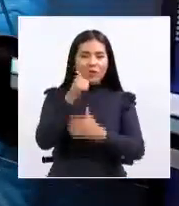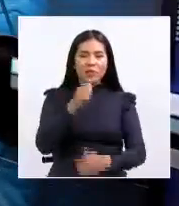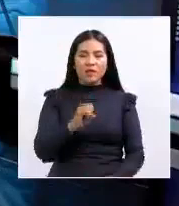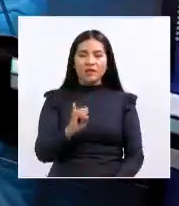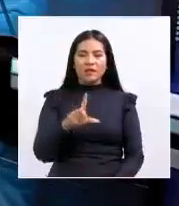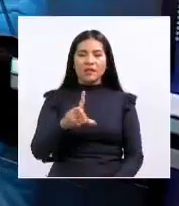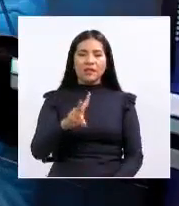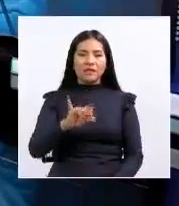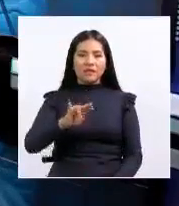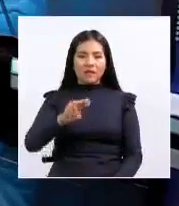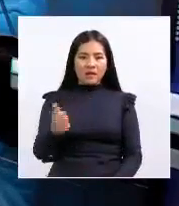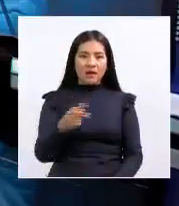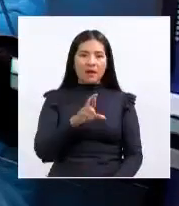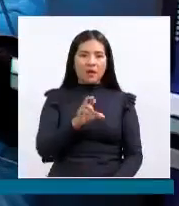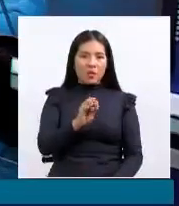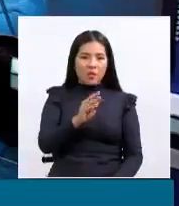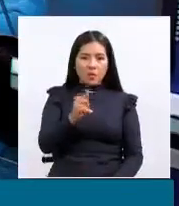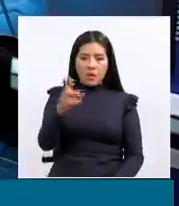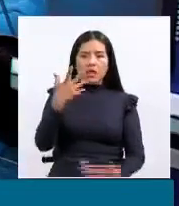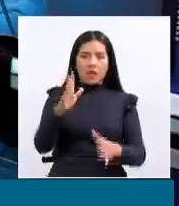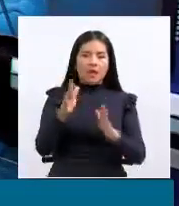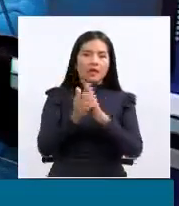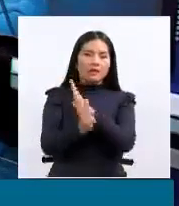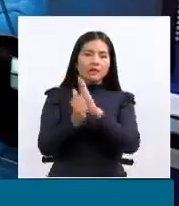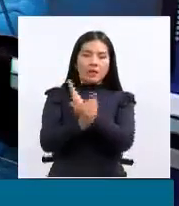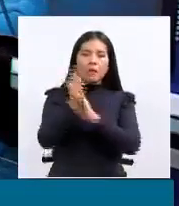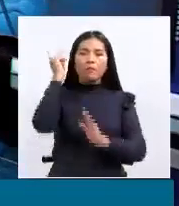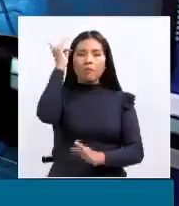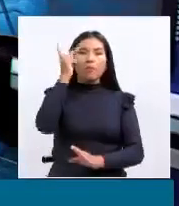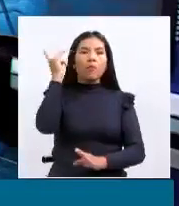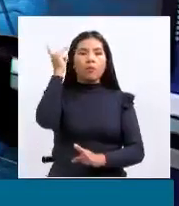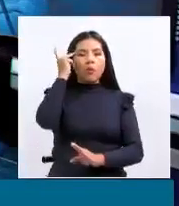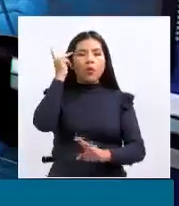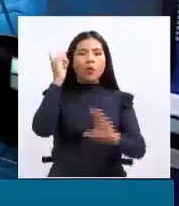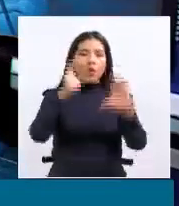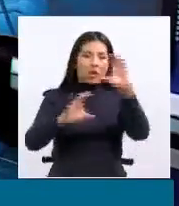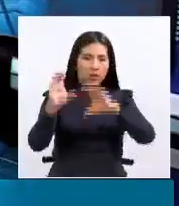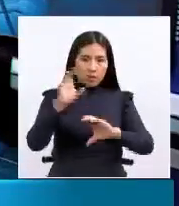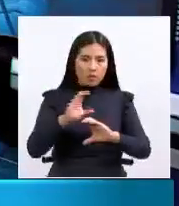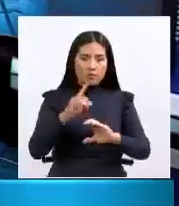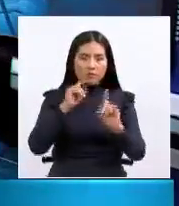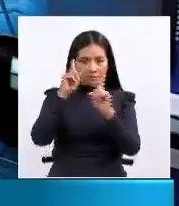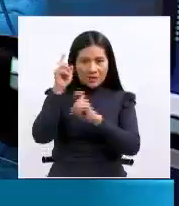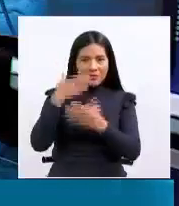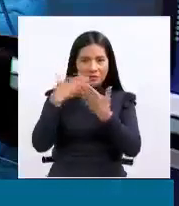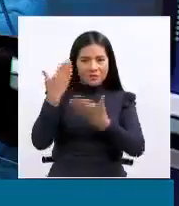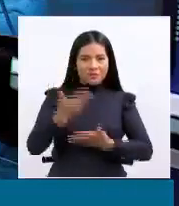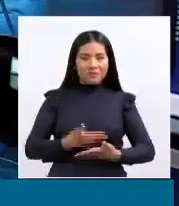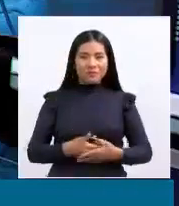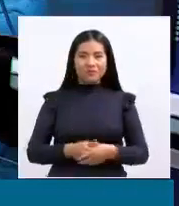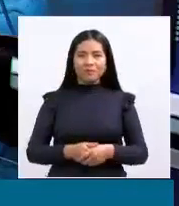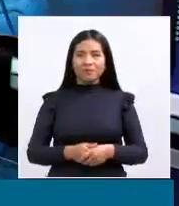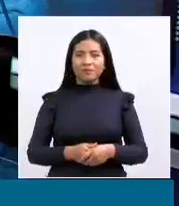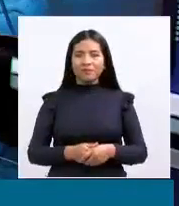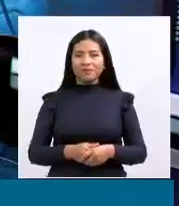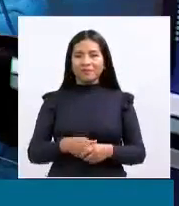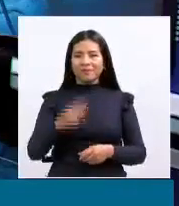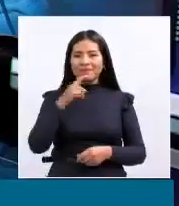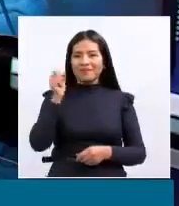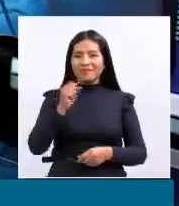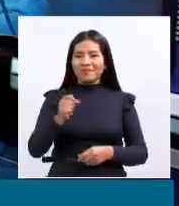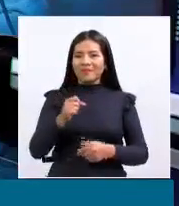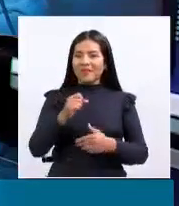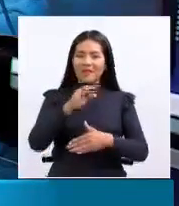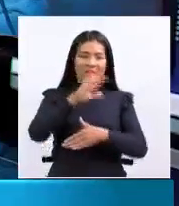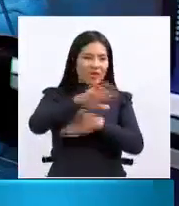Ella es politóloga. ¿Cómo estás, Silvina? Qué gusto tenerte. Bienvenida a Primer Plano. Hola a todas y todos. Un